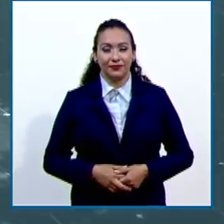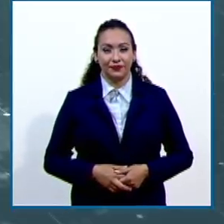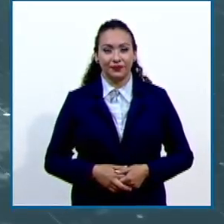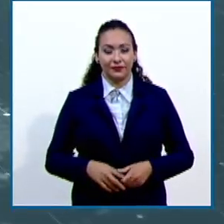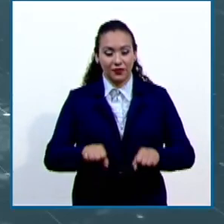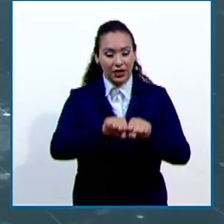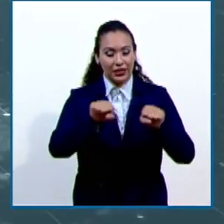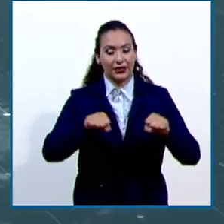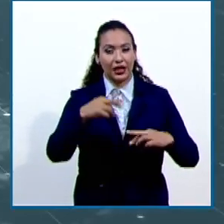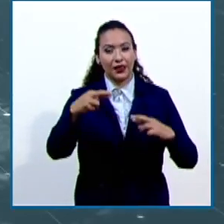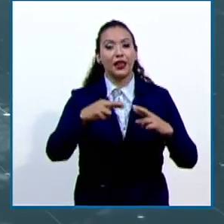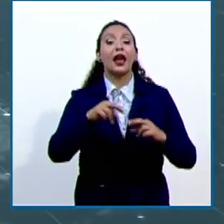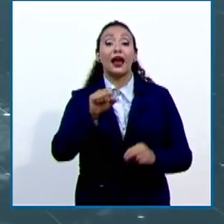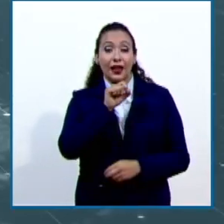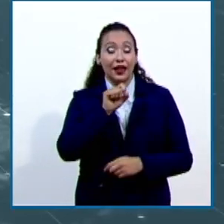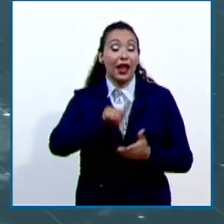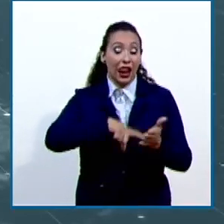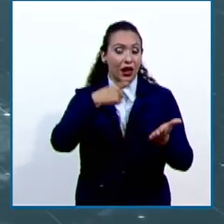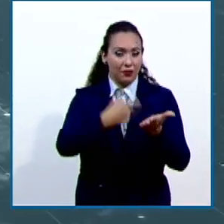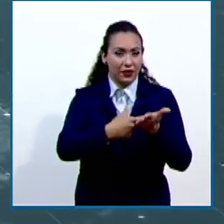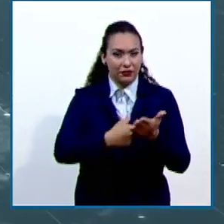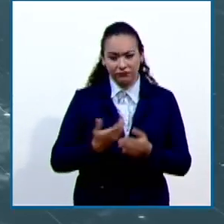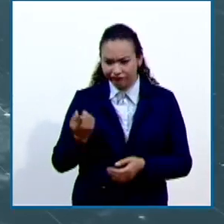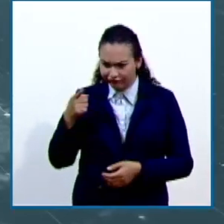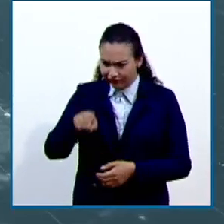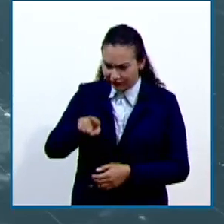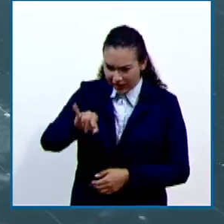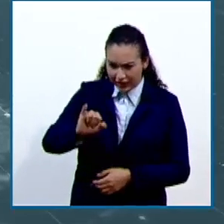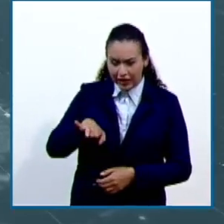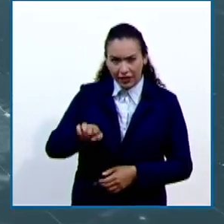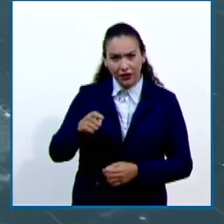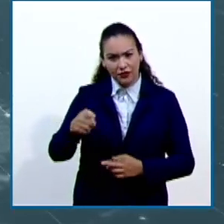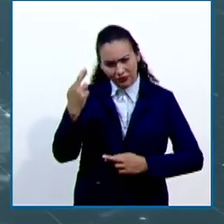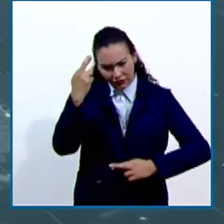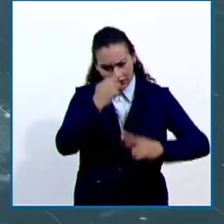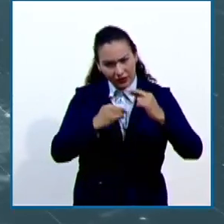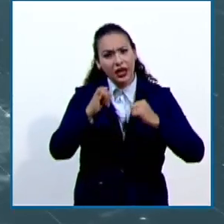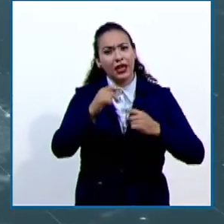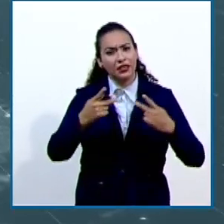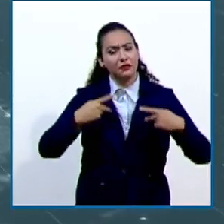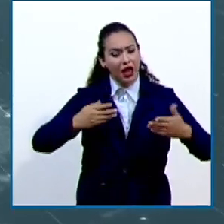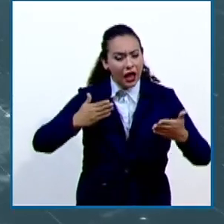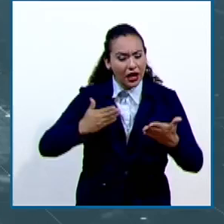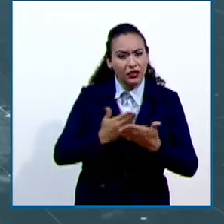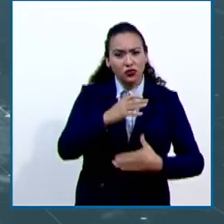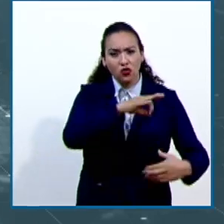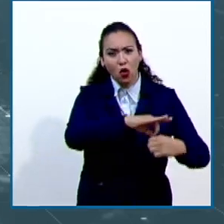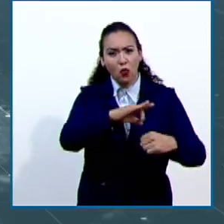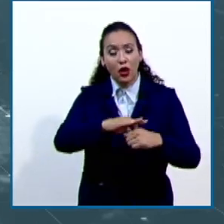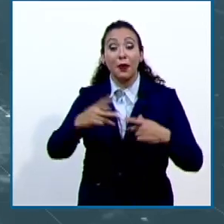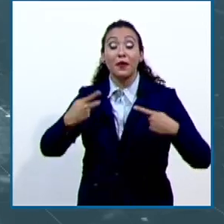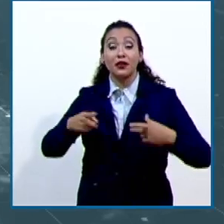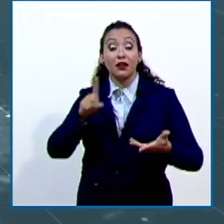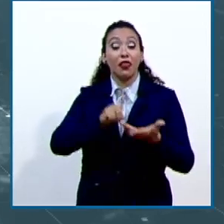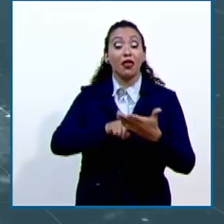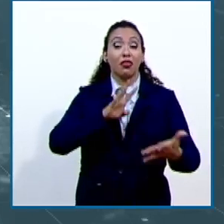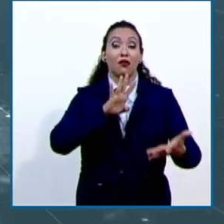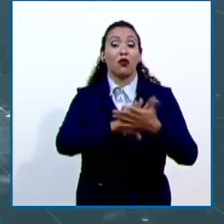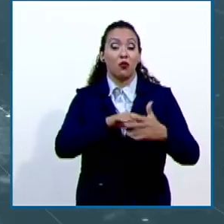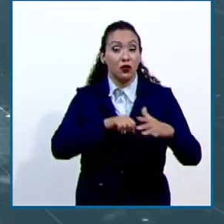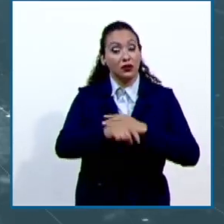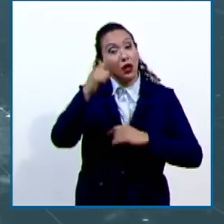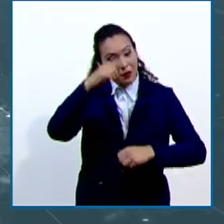Sala Regional Jalapa ordena al INE analizar la posibilidad de garantizar el derecho al voto de personas en prisión en la